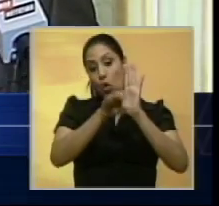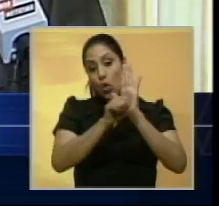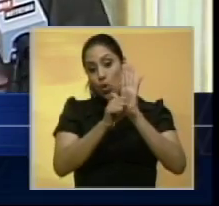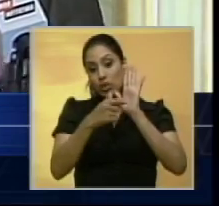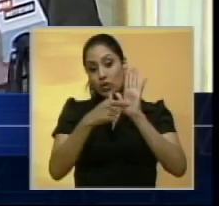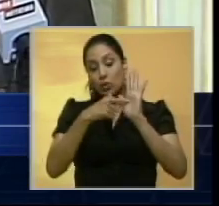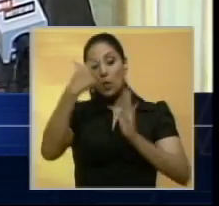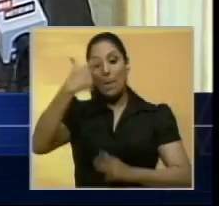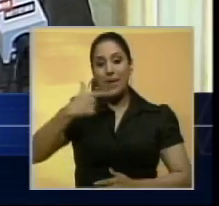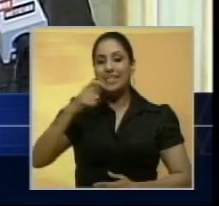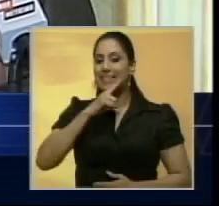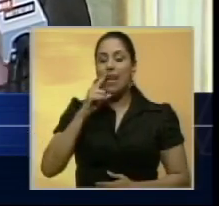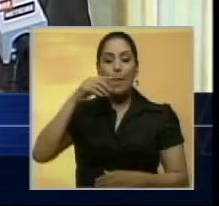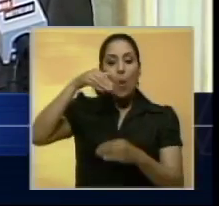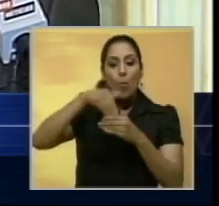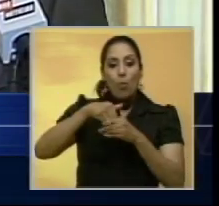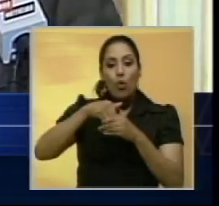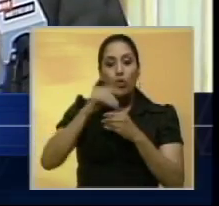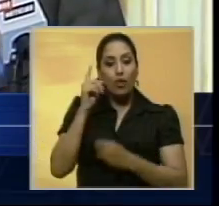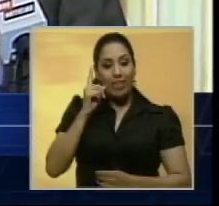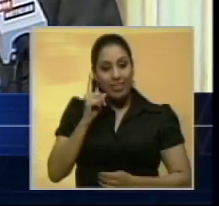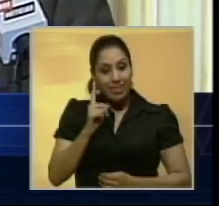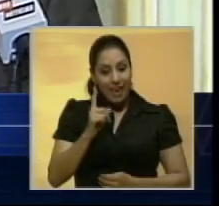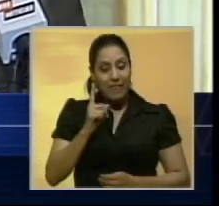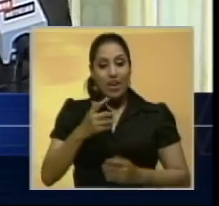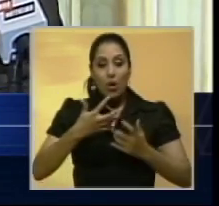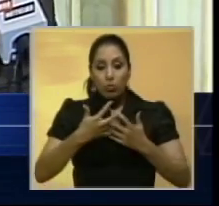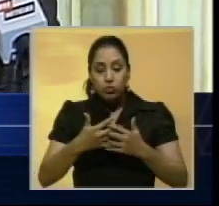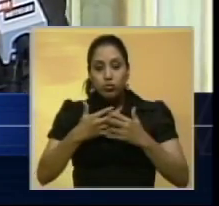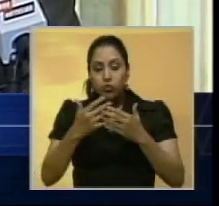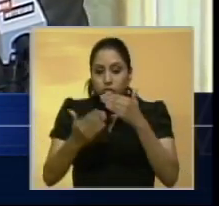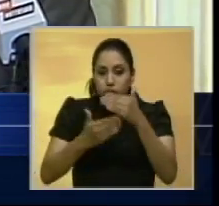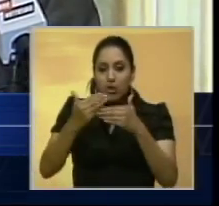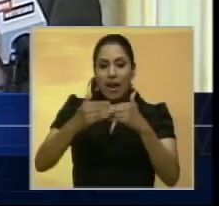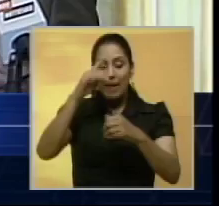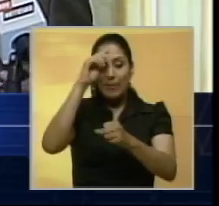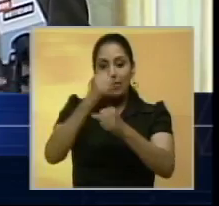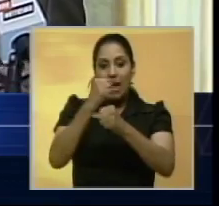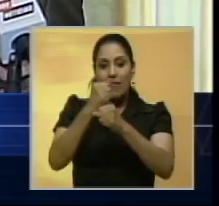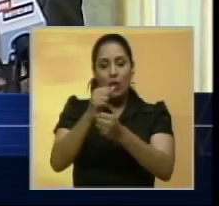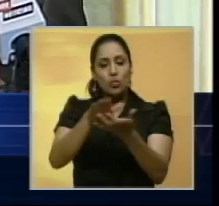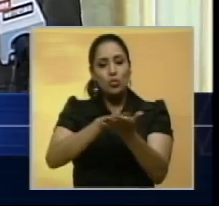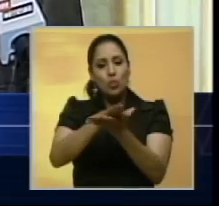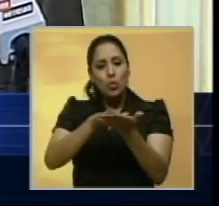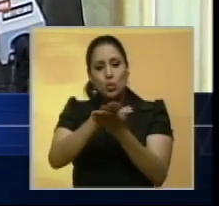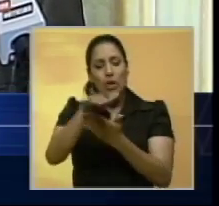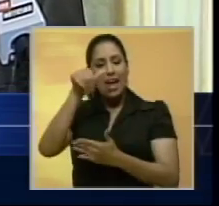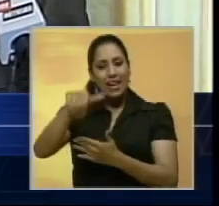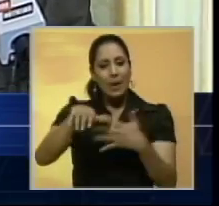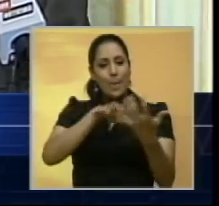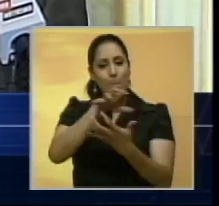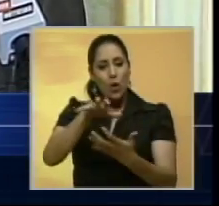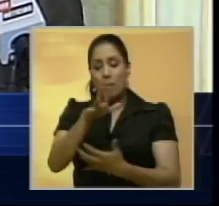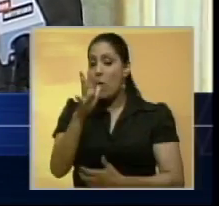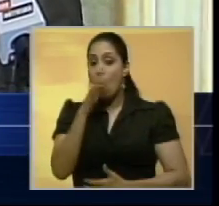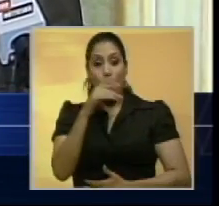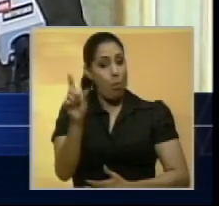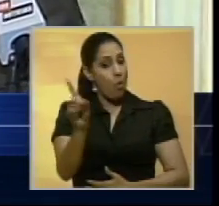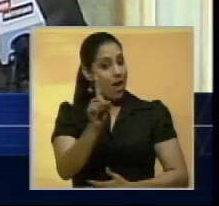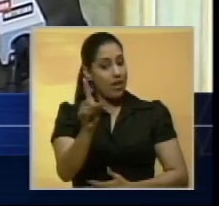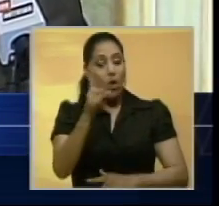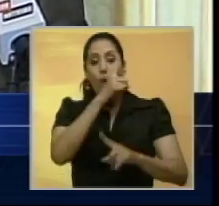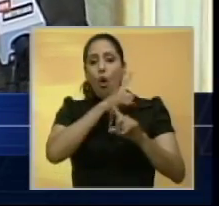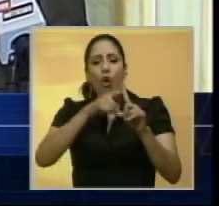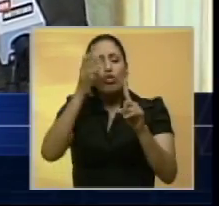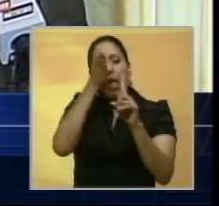de la gente, que es el voto, sea lo que produzca para todo el país una solución a esta crisis. No hay